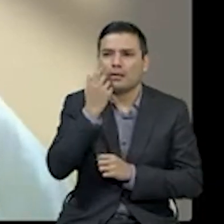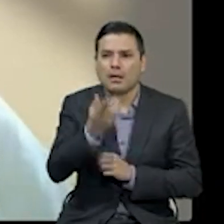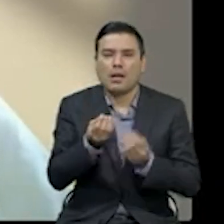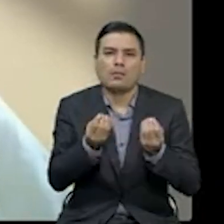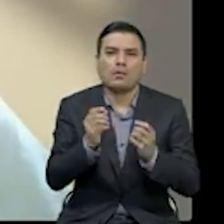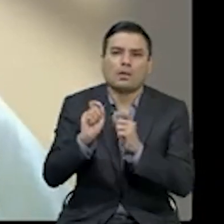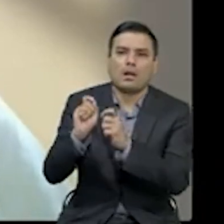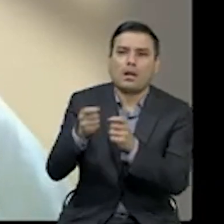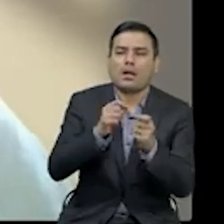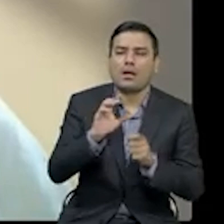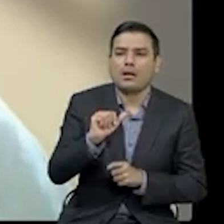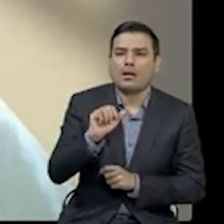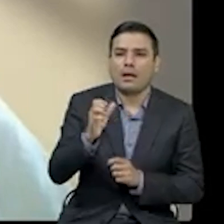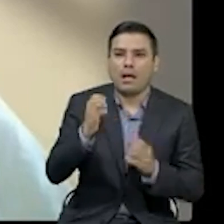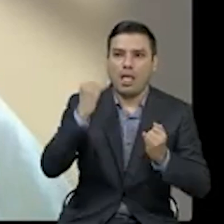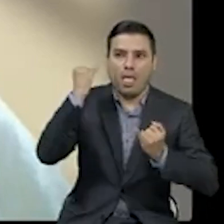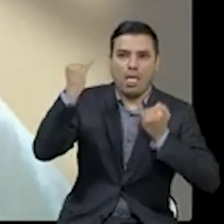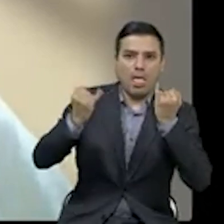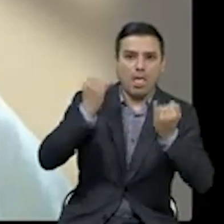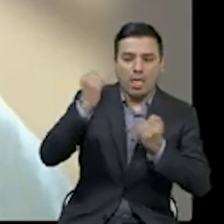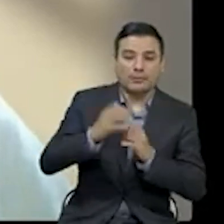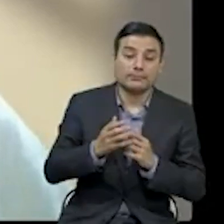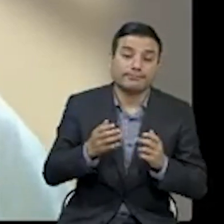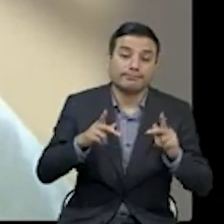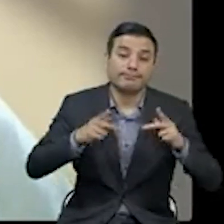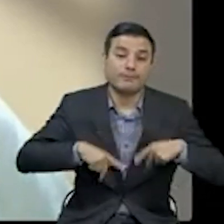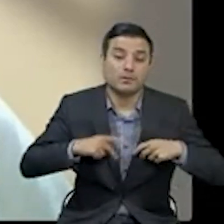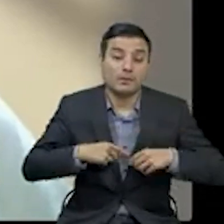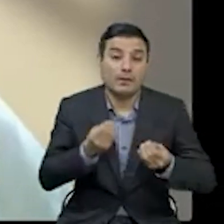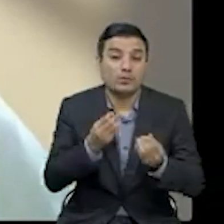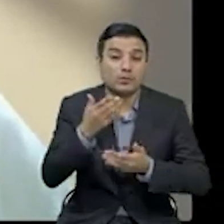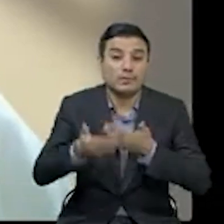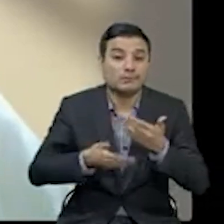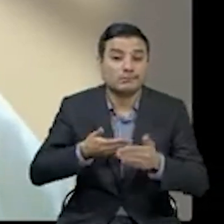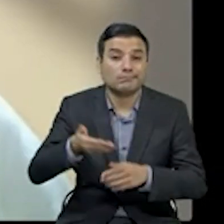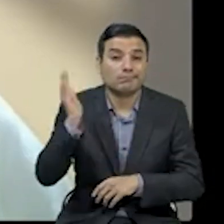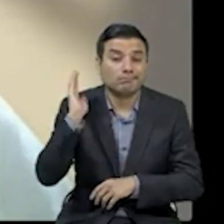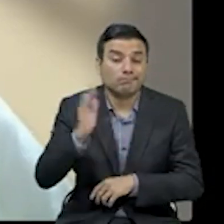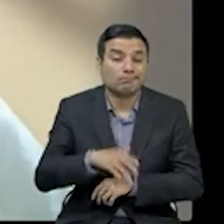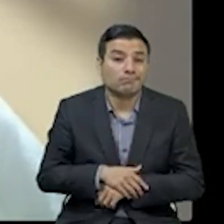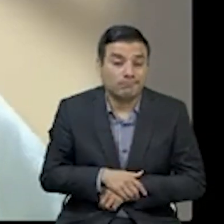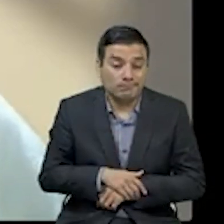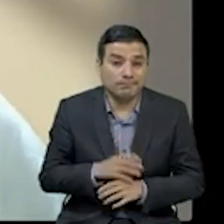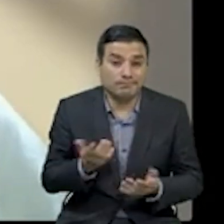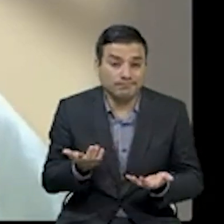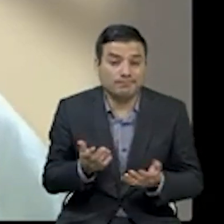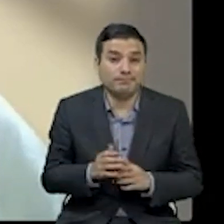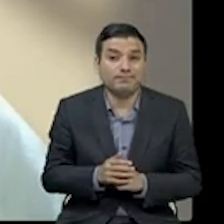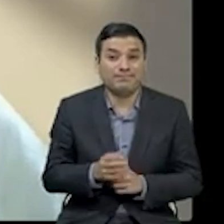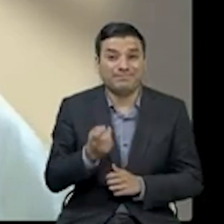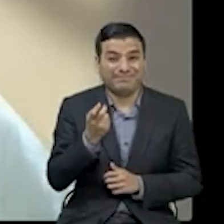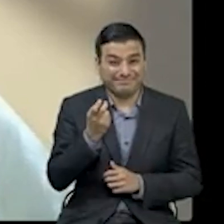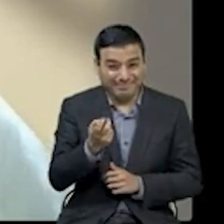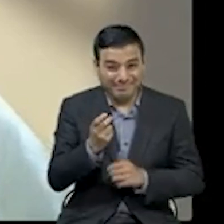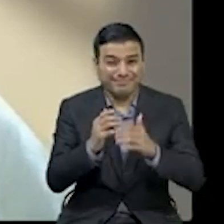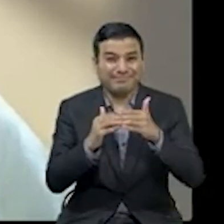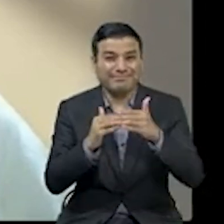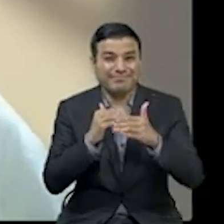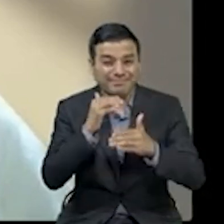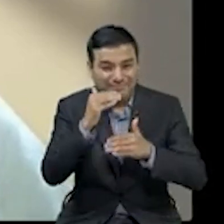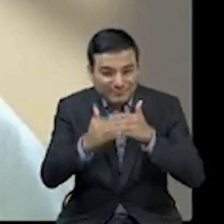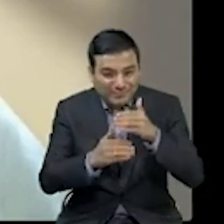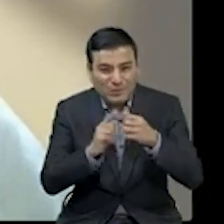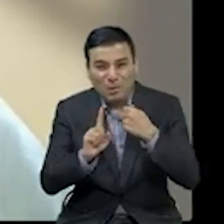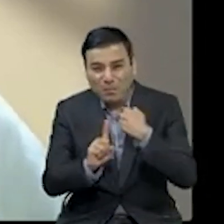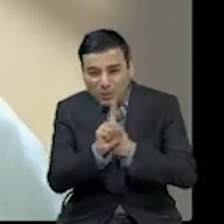personas dispuestas a realizar este trabajo. Estamos hablando aquí de que este es un proceso que ha sido herido desde dentro y